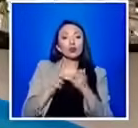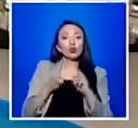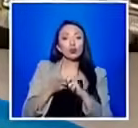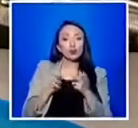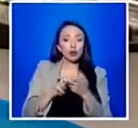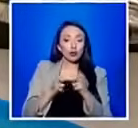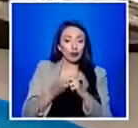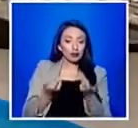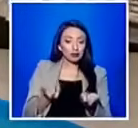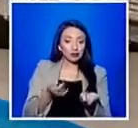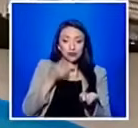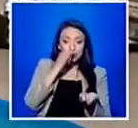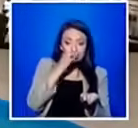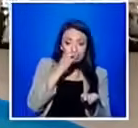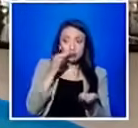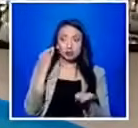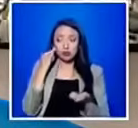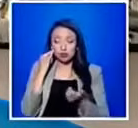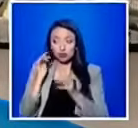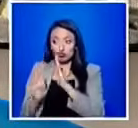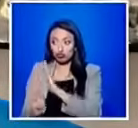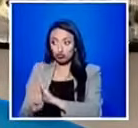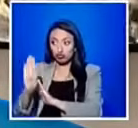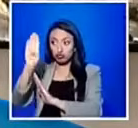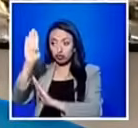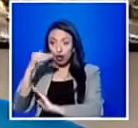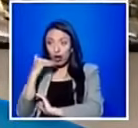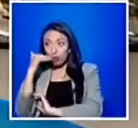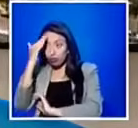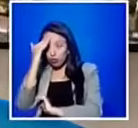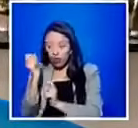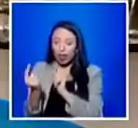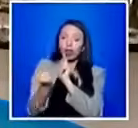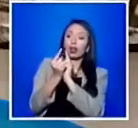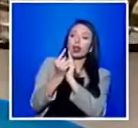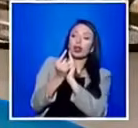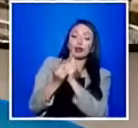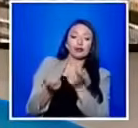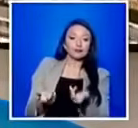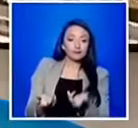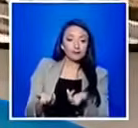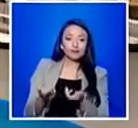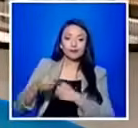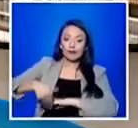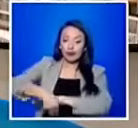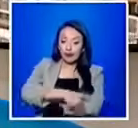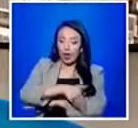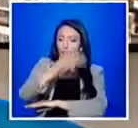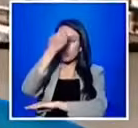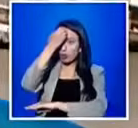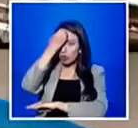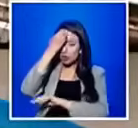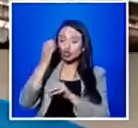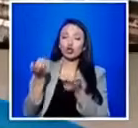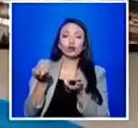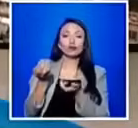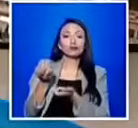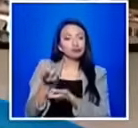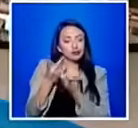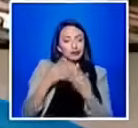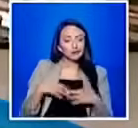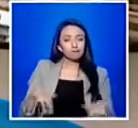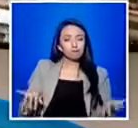las que los niños y adolescentes cuando crezcan, cuando sean adultos, se van a encontrar, como educación vial y también educación financiera.